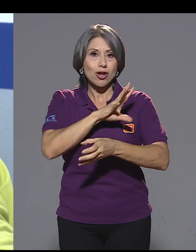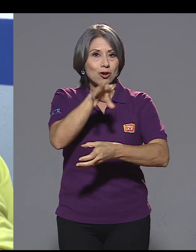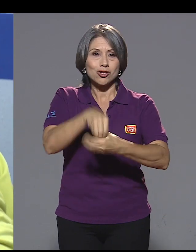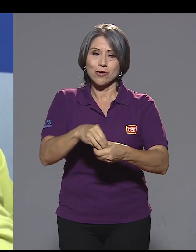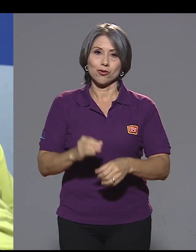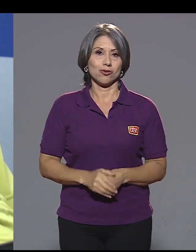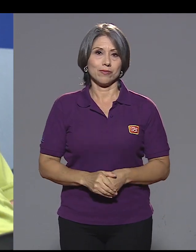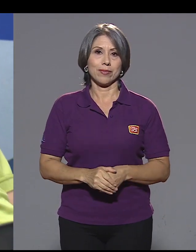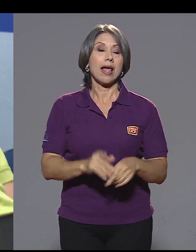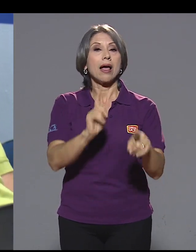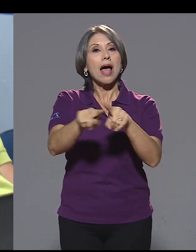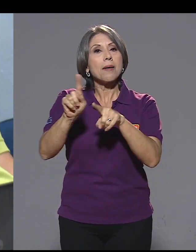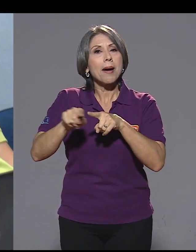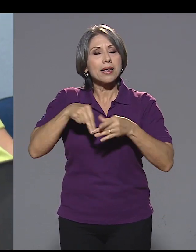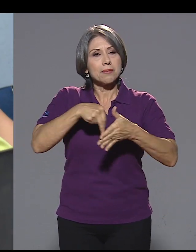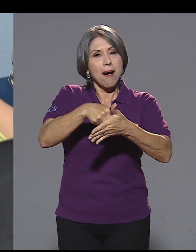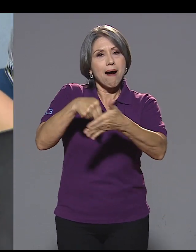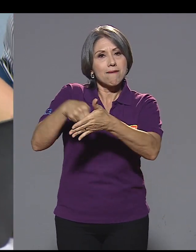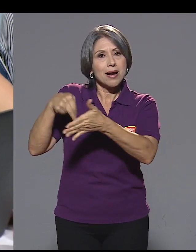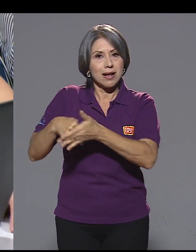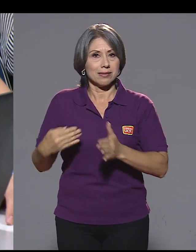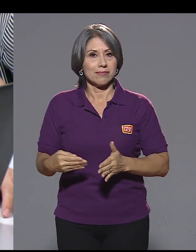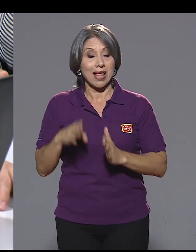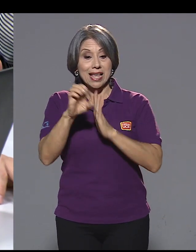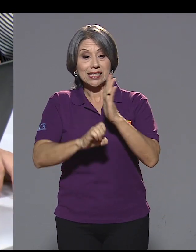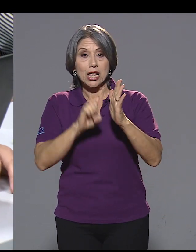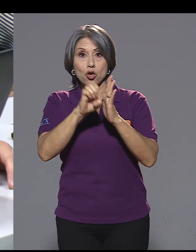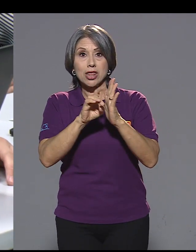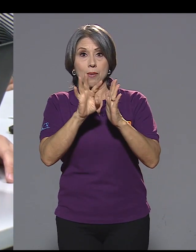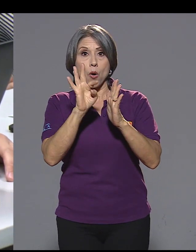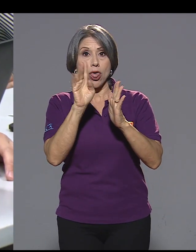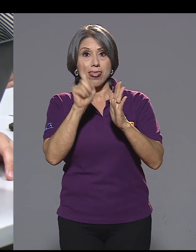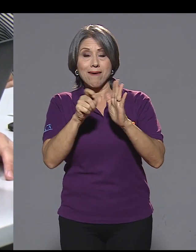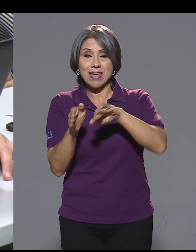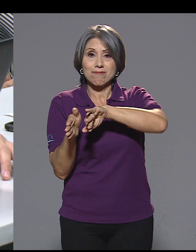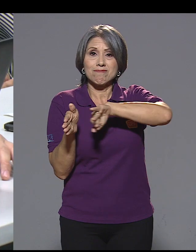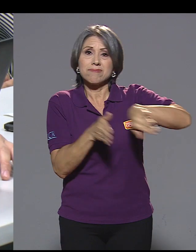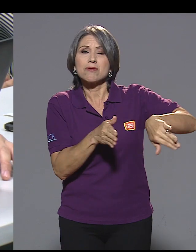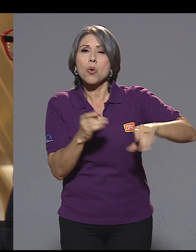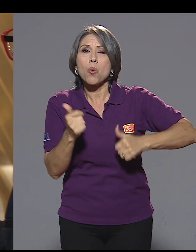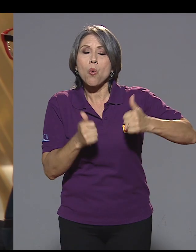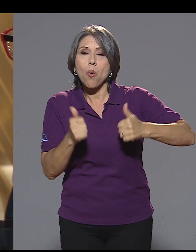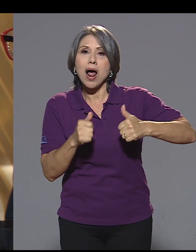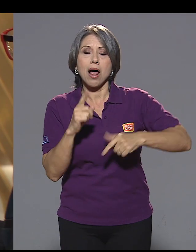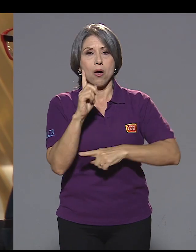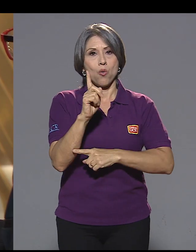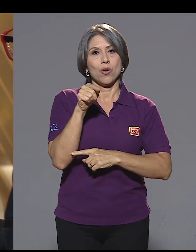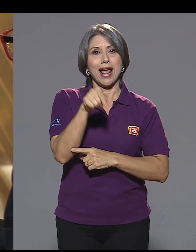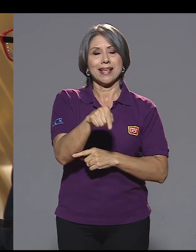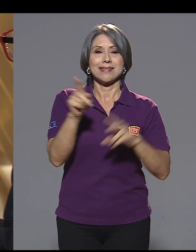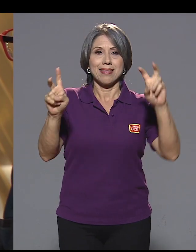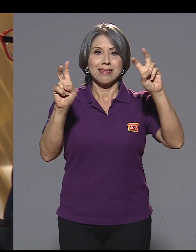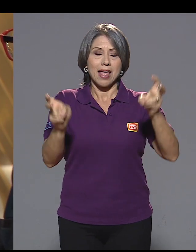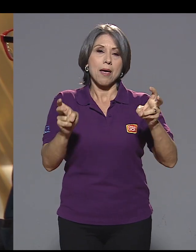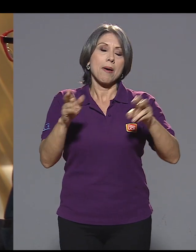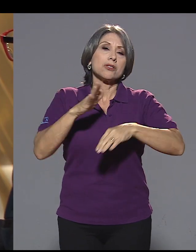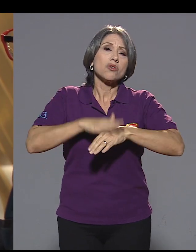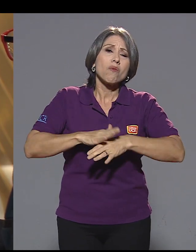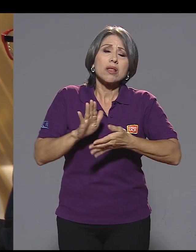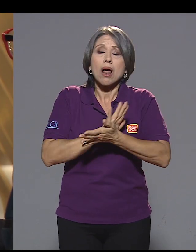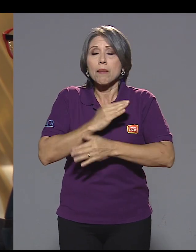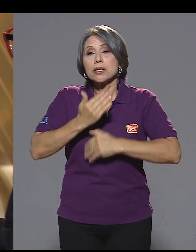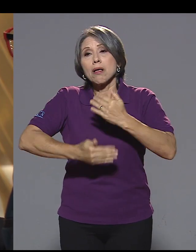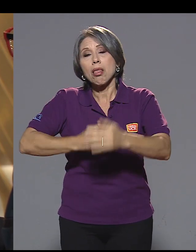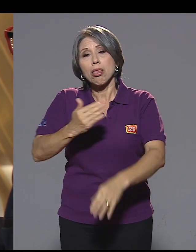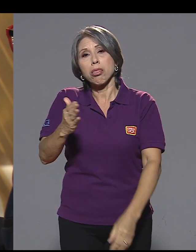¿verdad? Entre los estereotipos que tenemos que derribar, ¿verdad? Para dar más oportunidades, una de ellas es como el tema de la